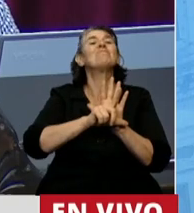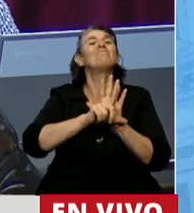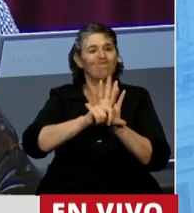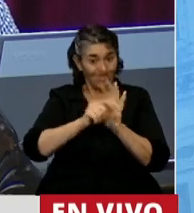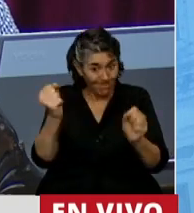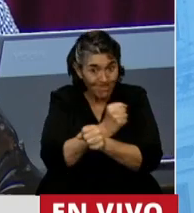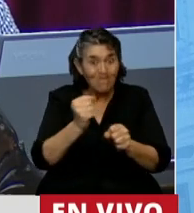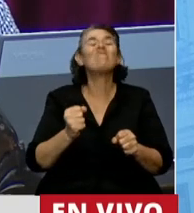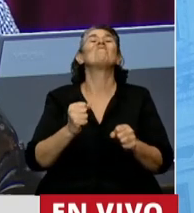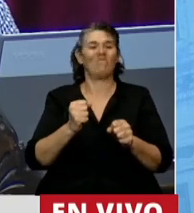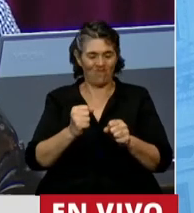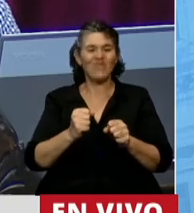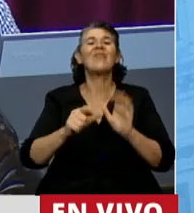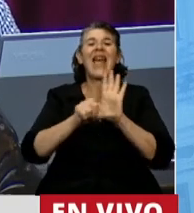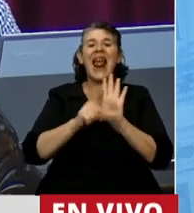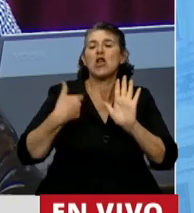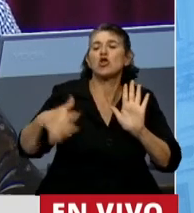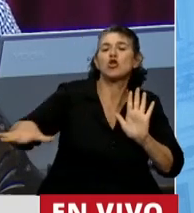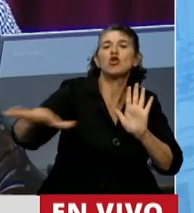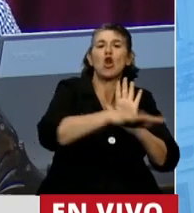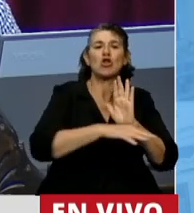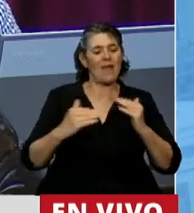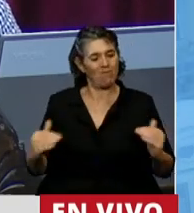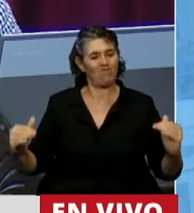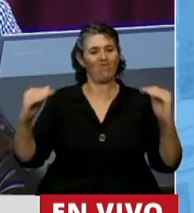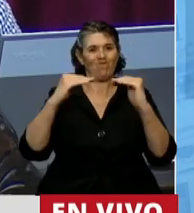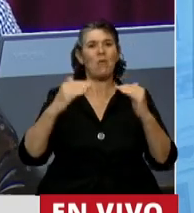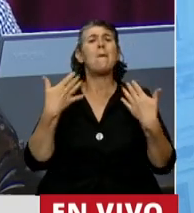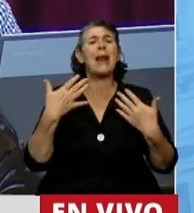con igualdad de condiciones para decidir. Muchas